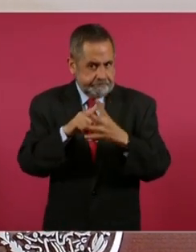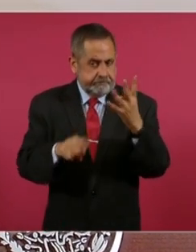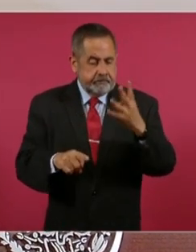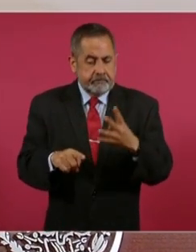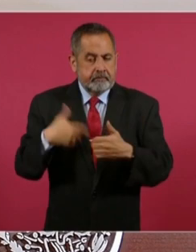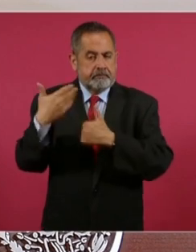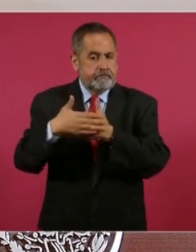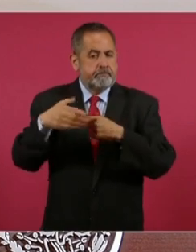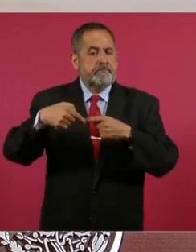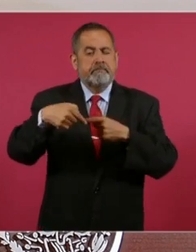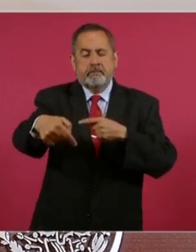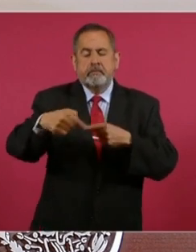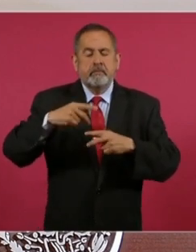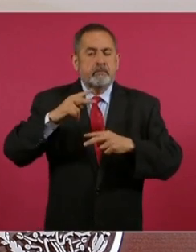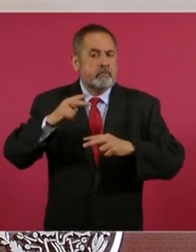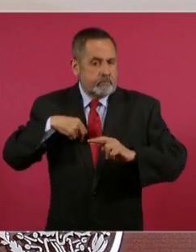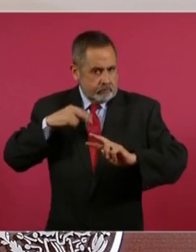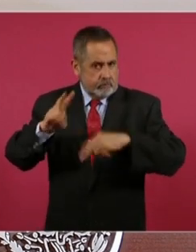Y ahora vamos a estar,